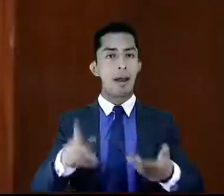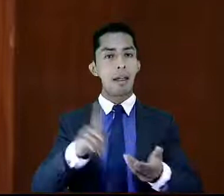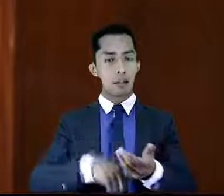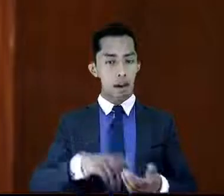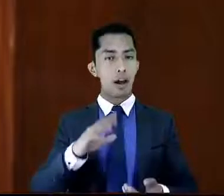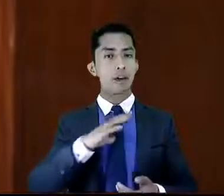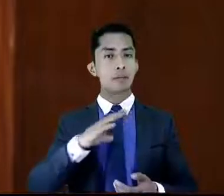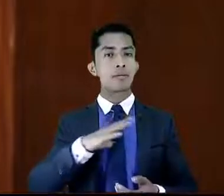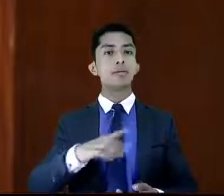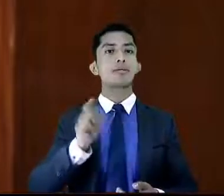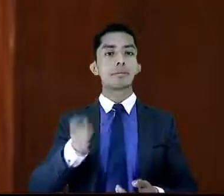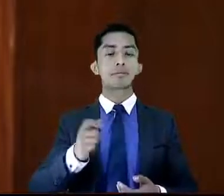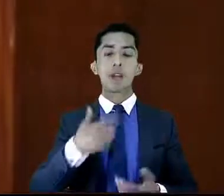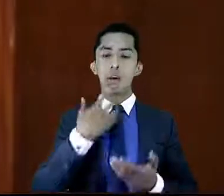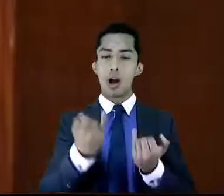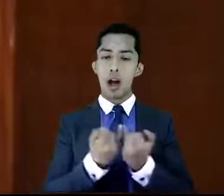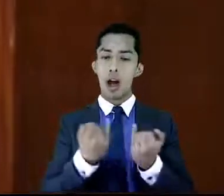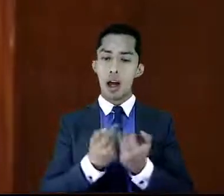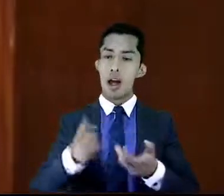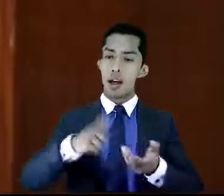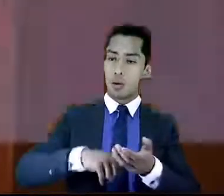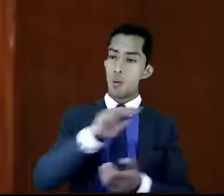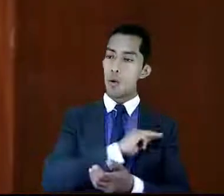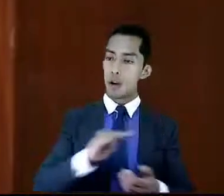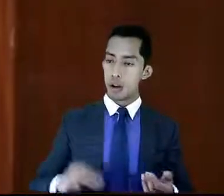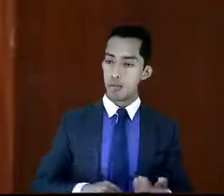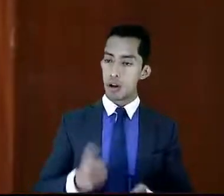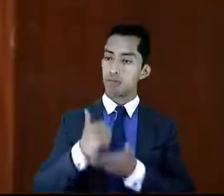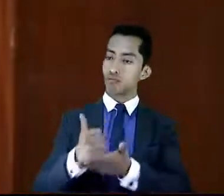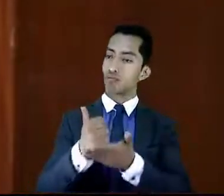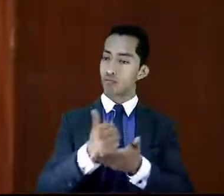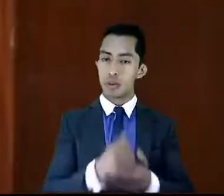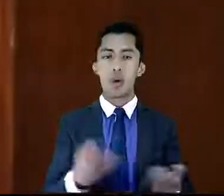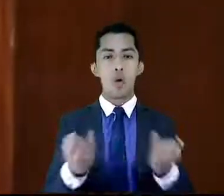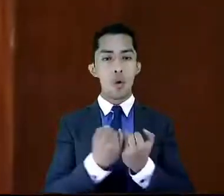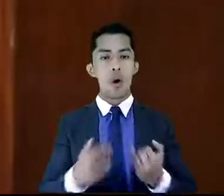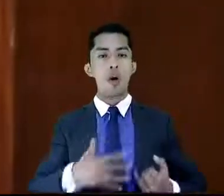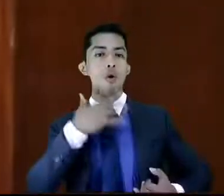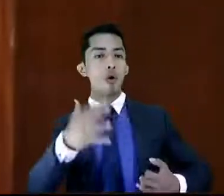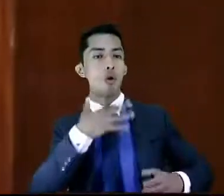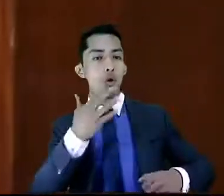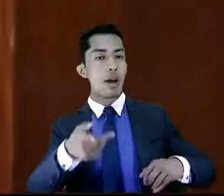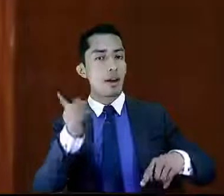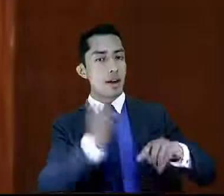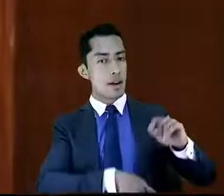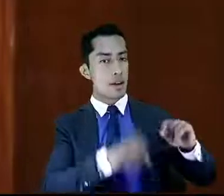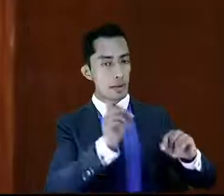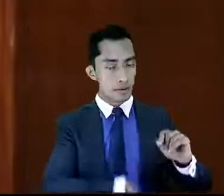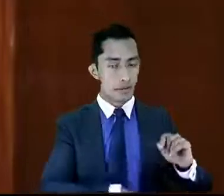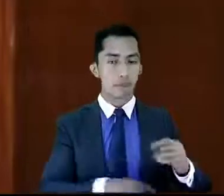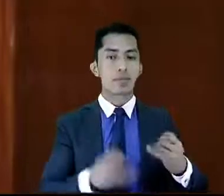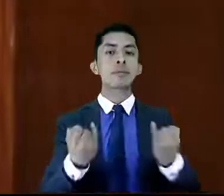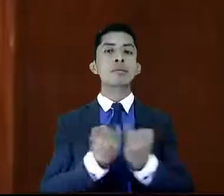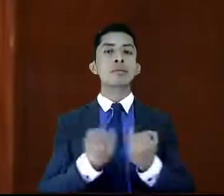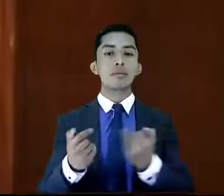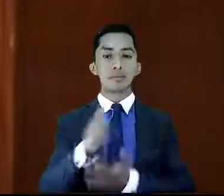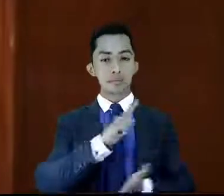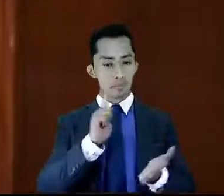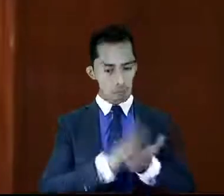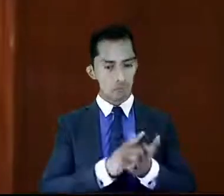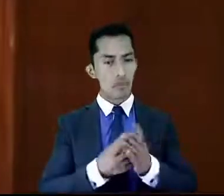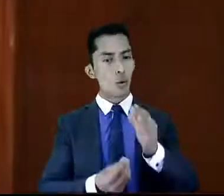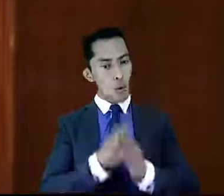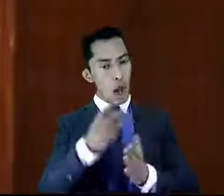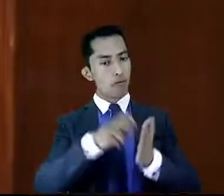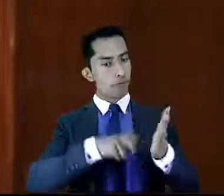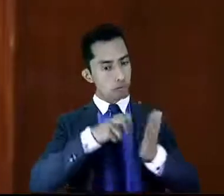fortalecimiento municipal, el combate a la corrupción, modernización legislativa, justicia,